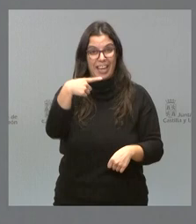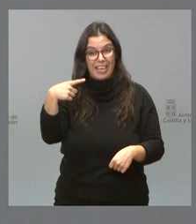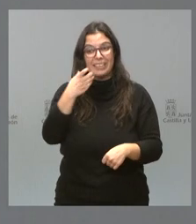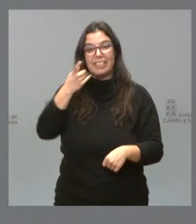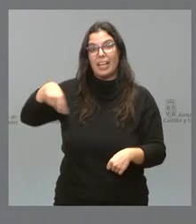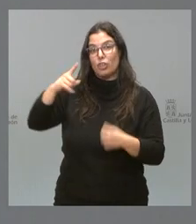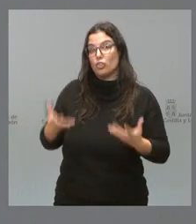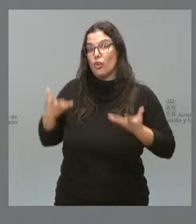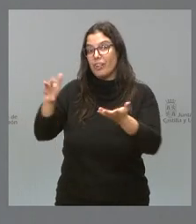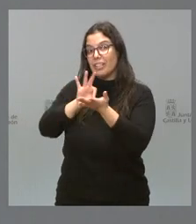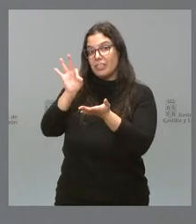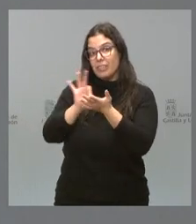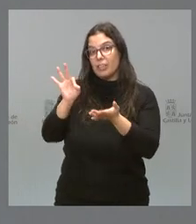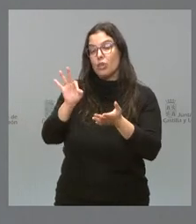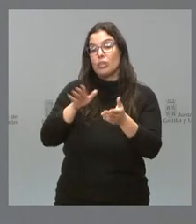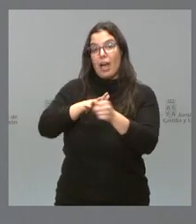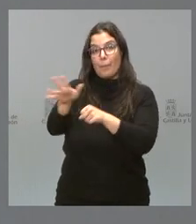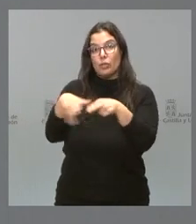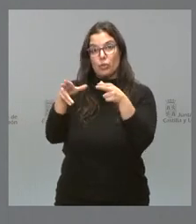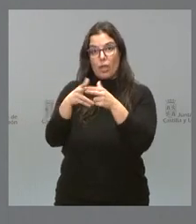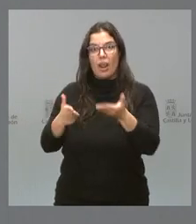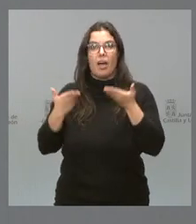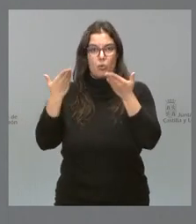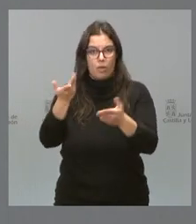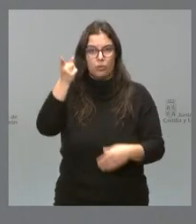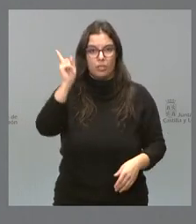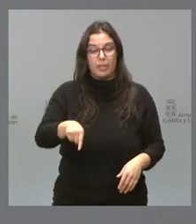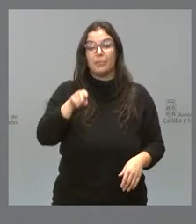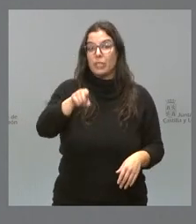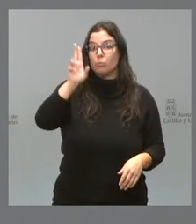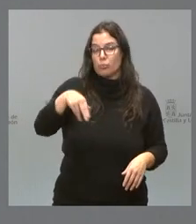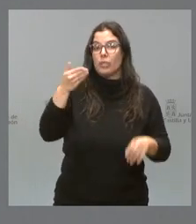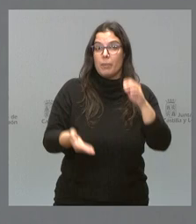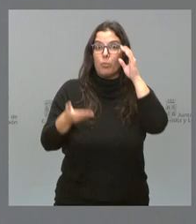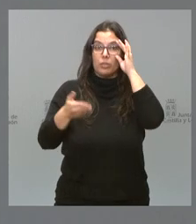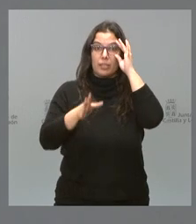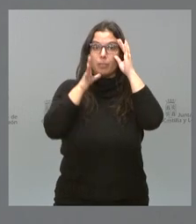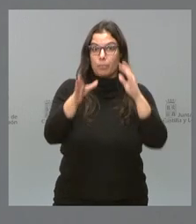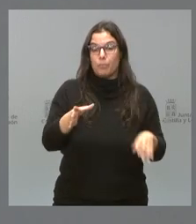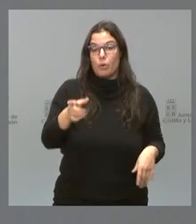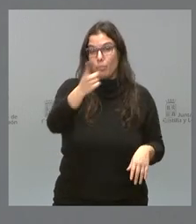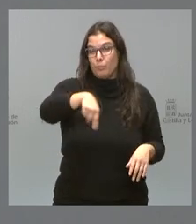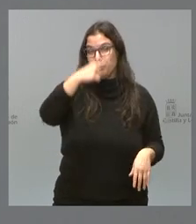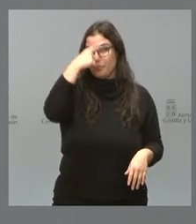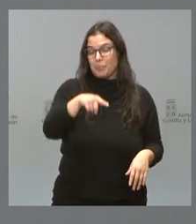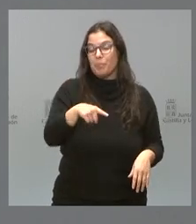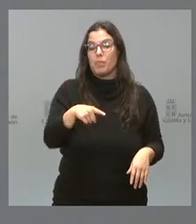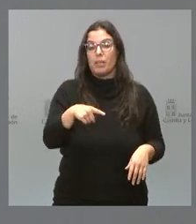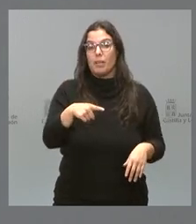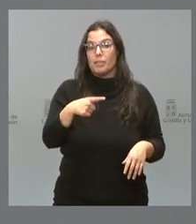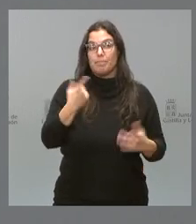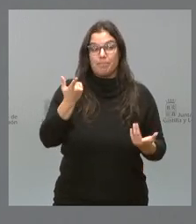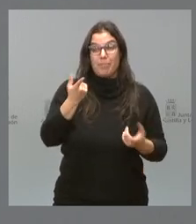prestan servicios en el ámbito social esto es muy importante porque han visto ustedes y son conocedores que muchas